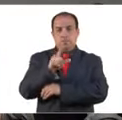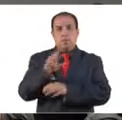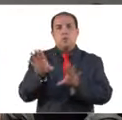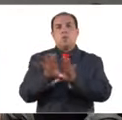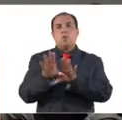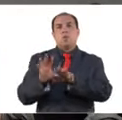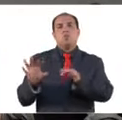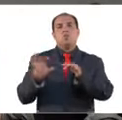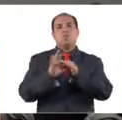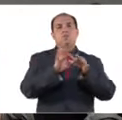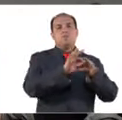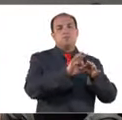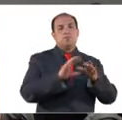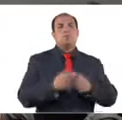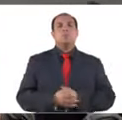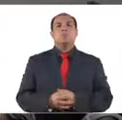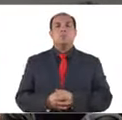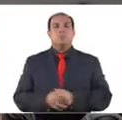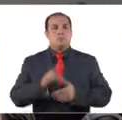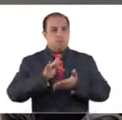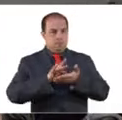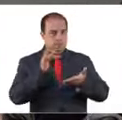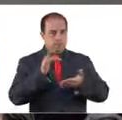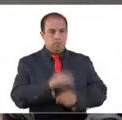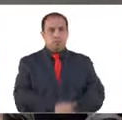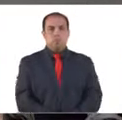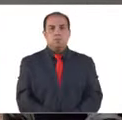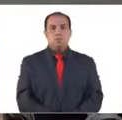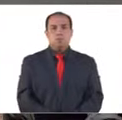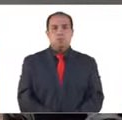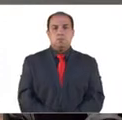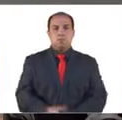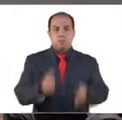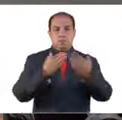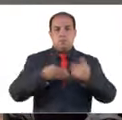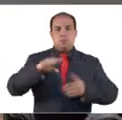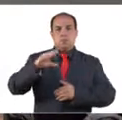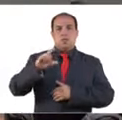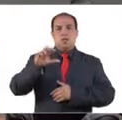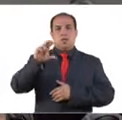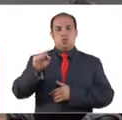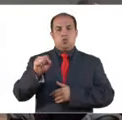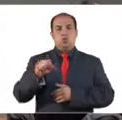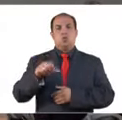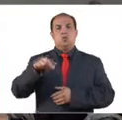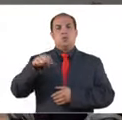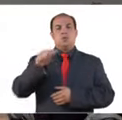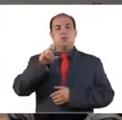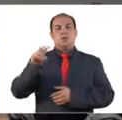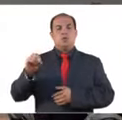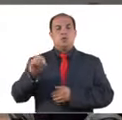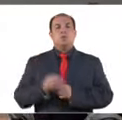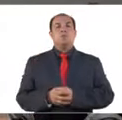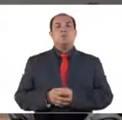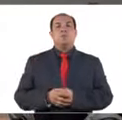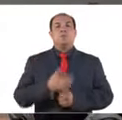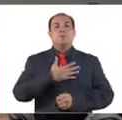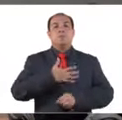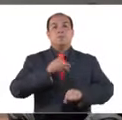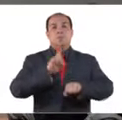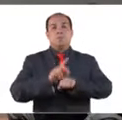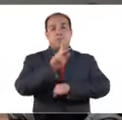los vínculos. Perfecto, bueno, muchas gracias. Sí. La pregunta es de Carlos Navarro del Heraldo. Buenos días a todas y